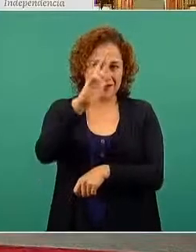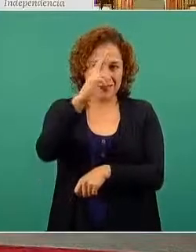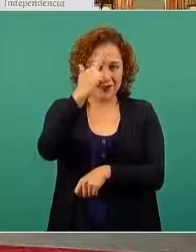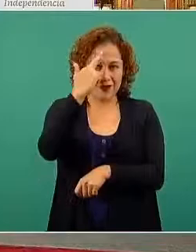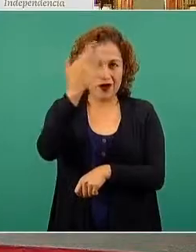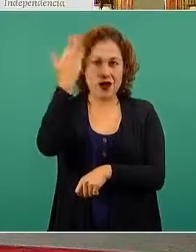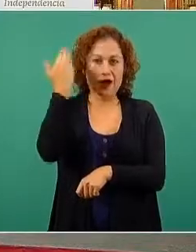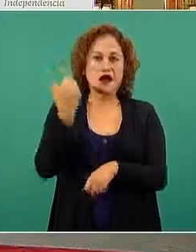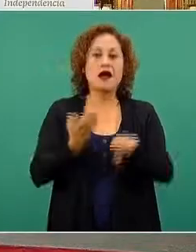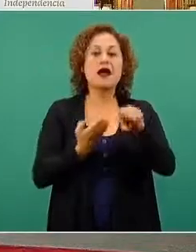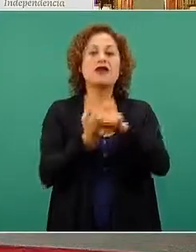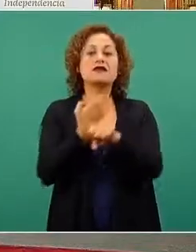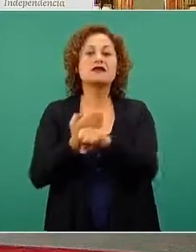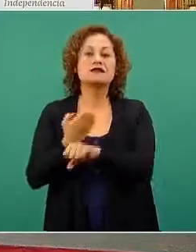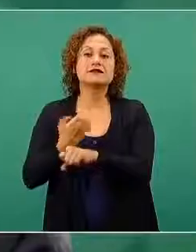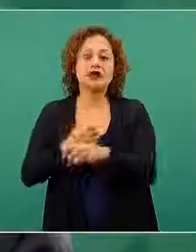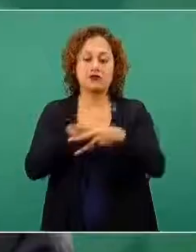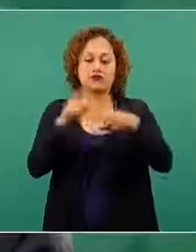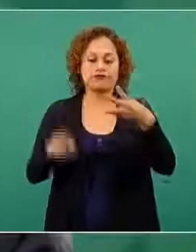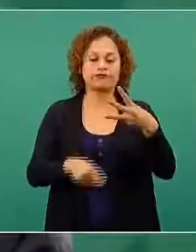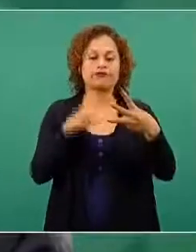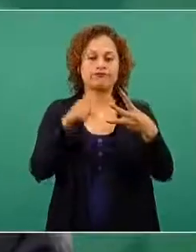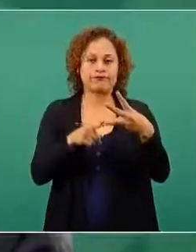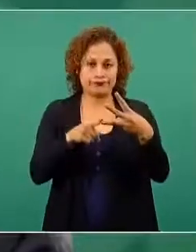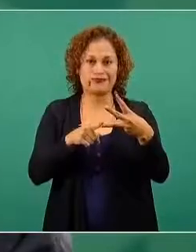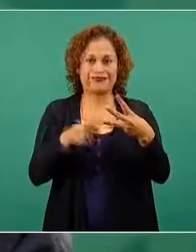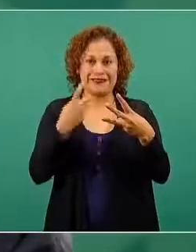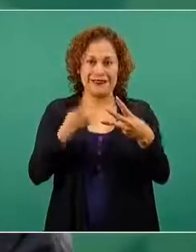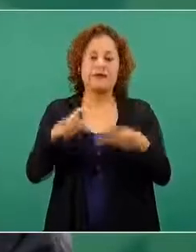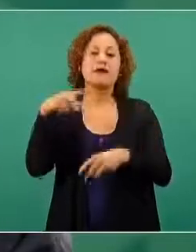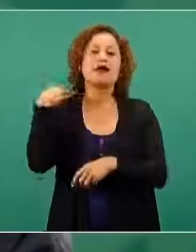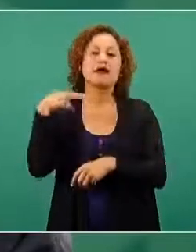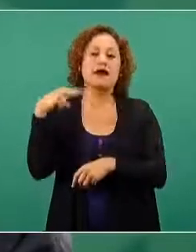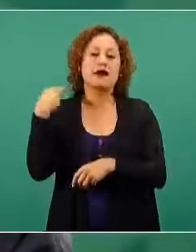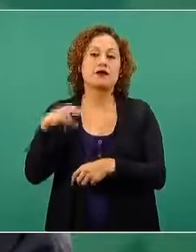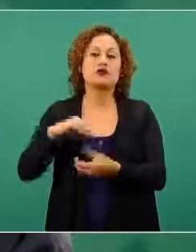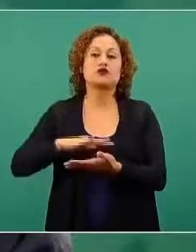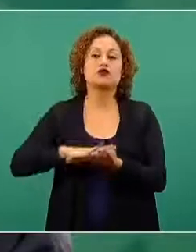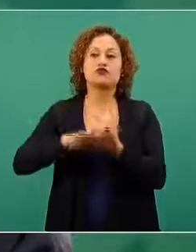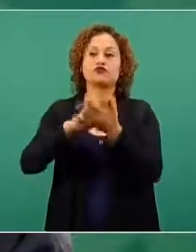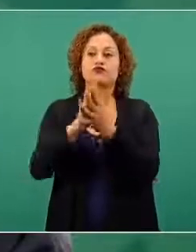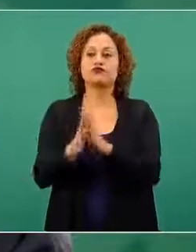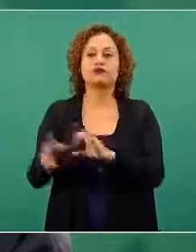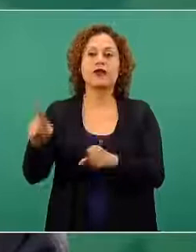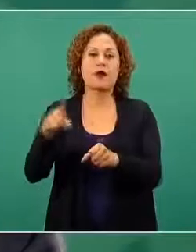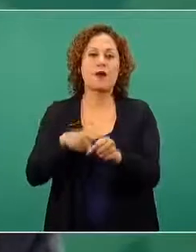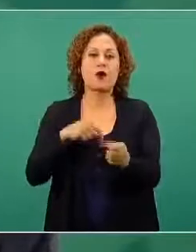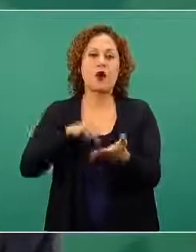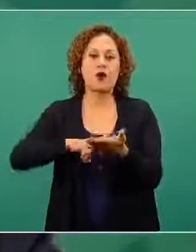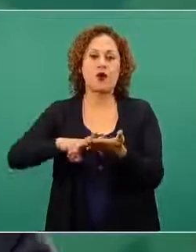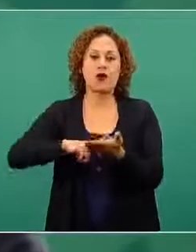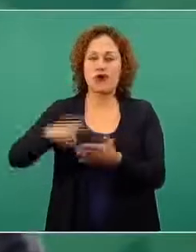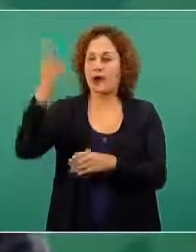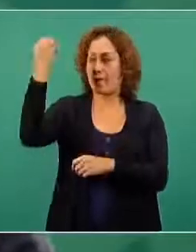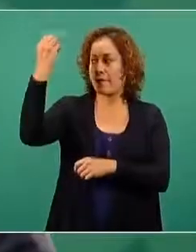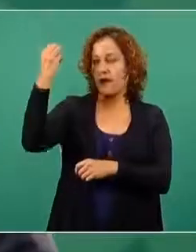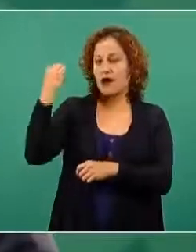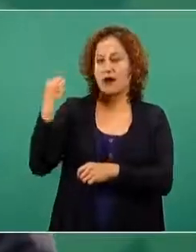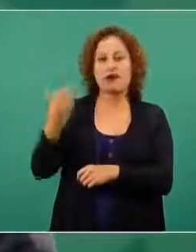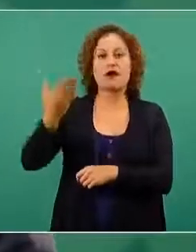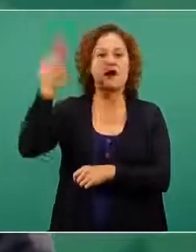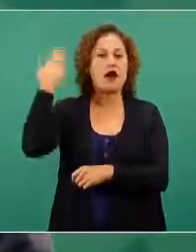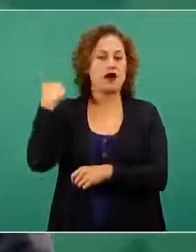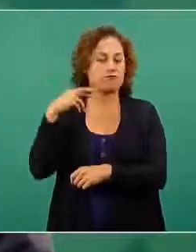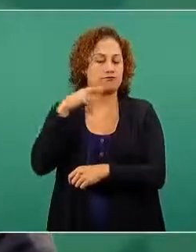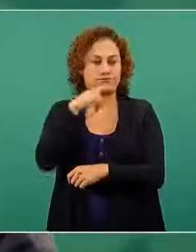estado en pasar a semáforo verde y lo ha mantenido en ese estado, en esa condición de semáforo verde. El semáforo verde,